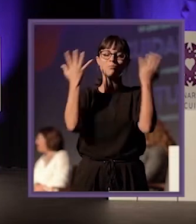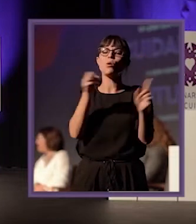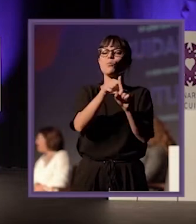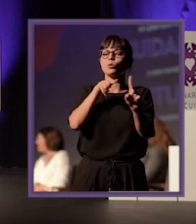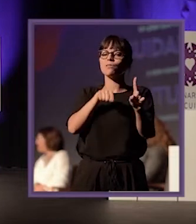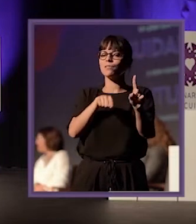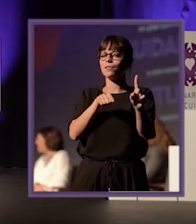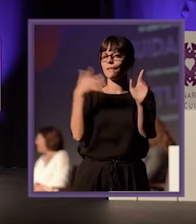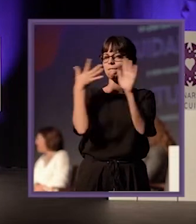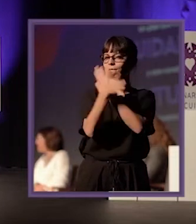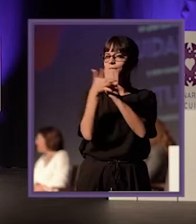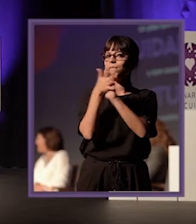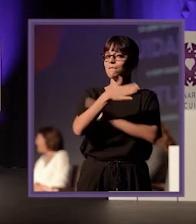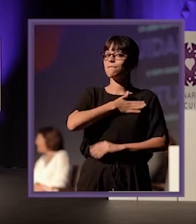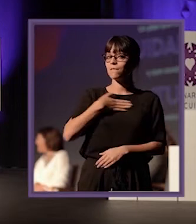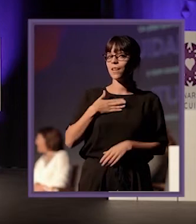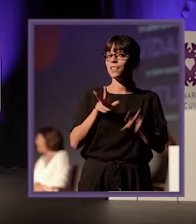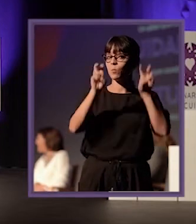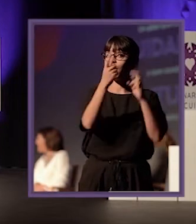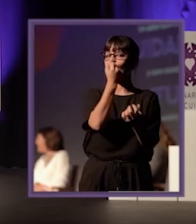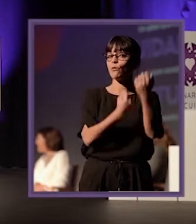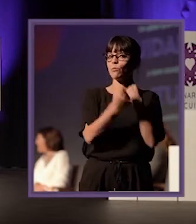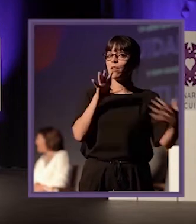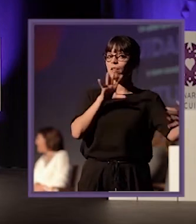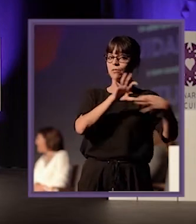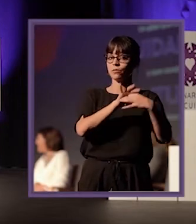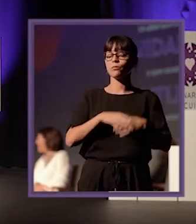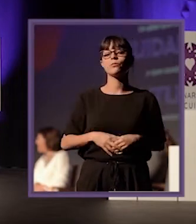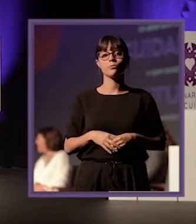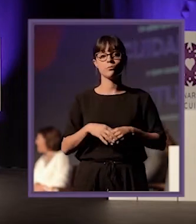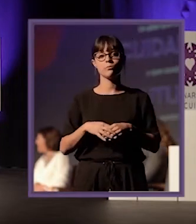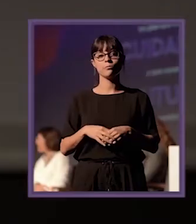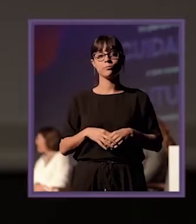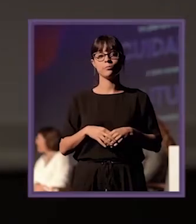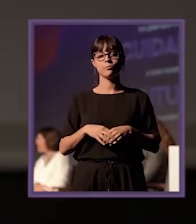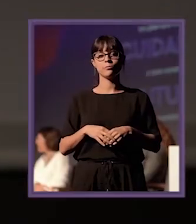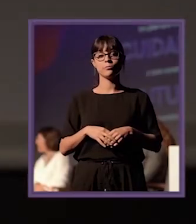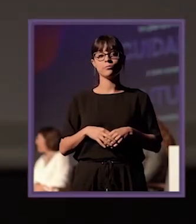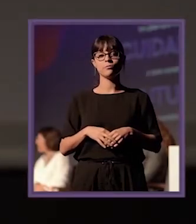visión de no ponernos